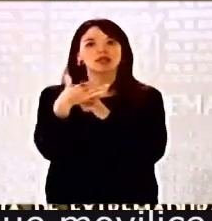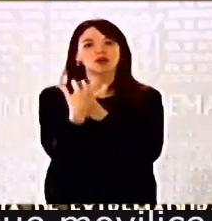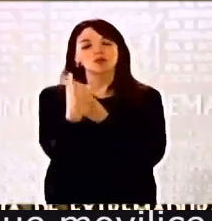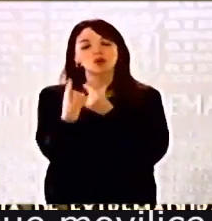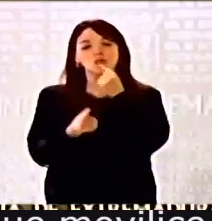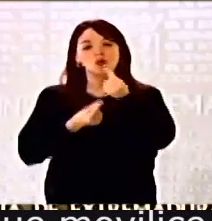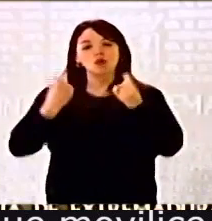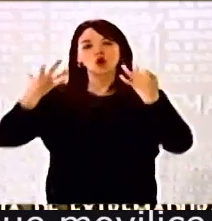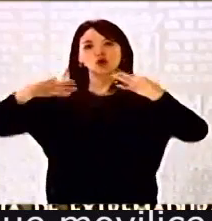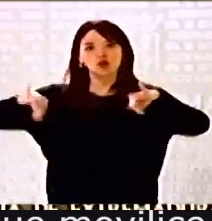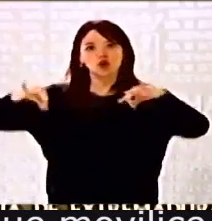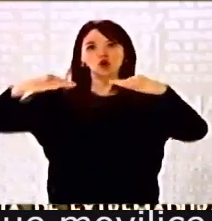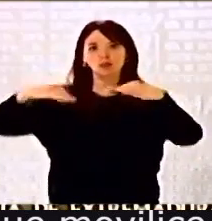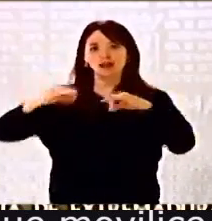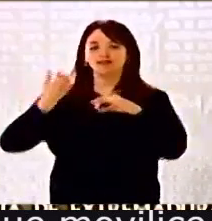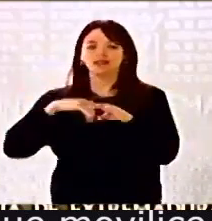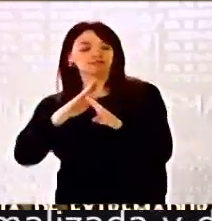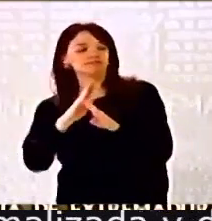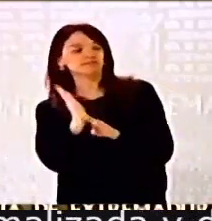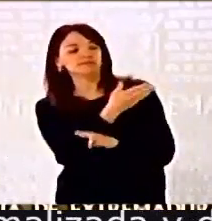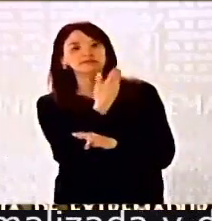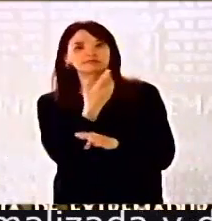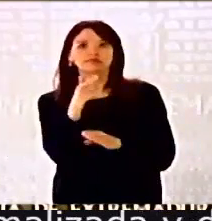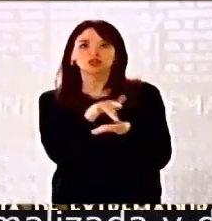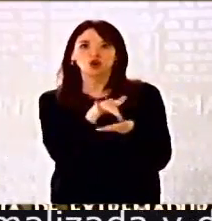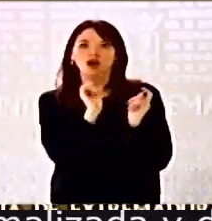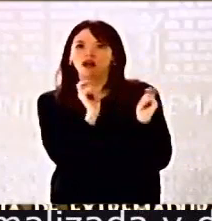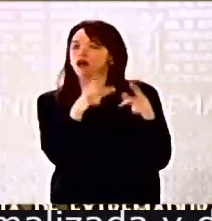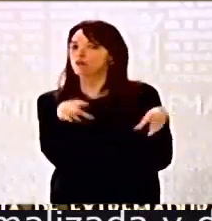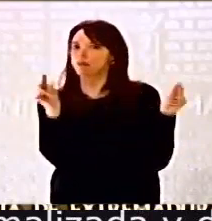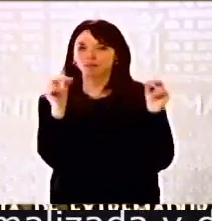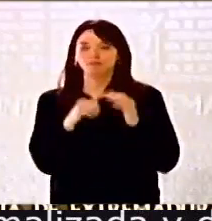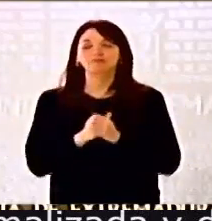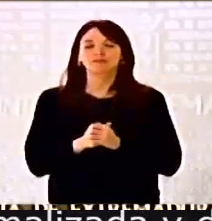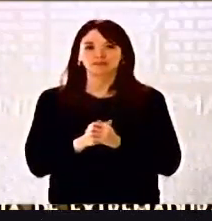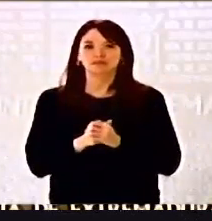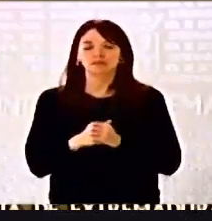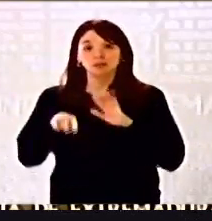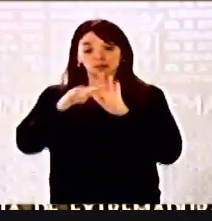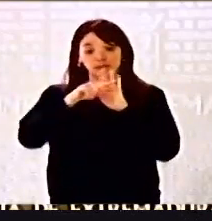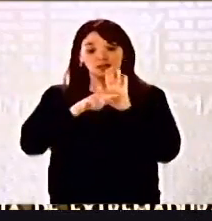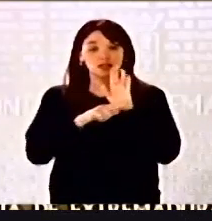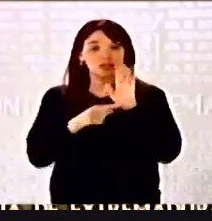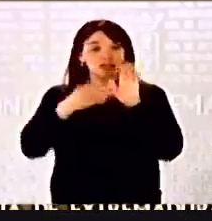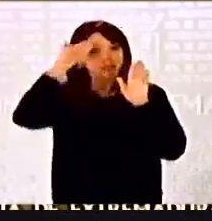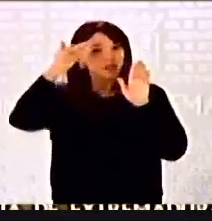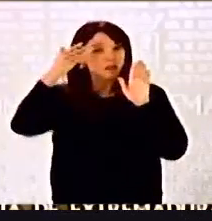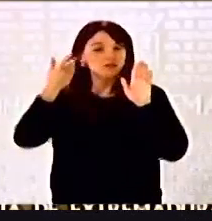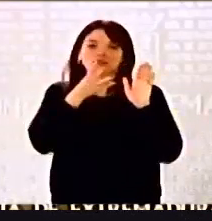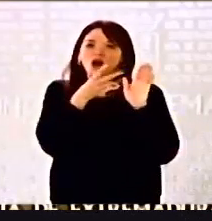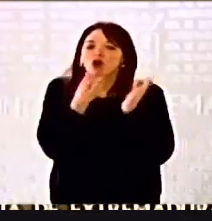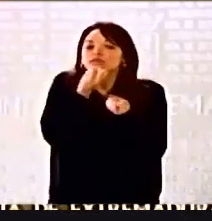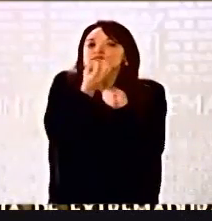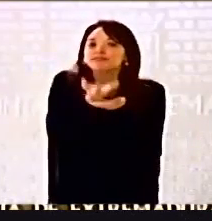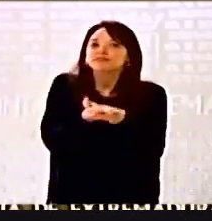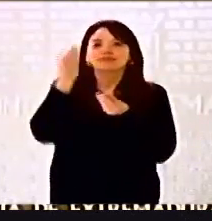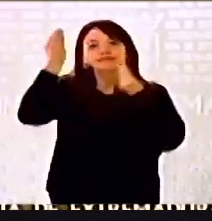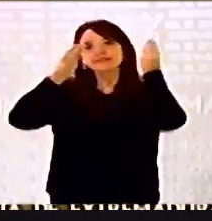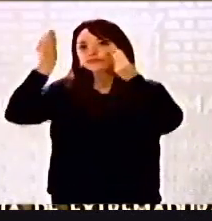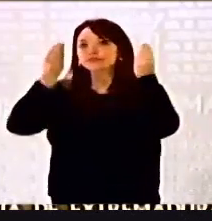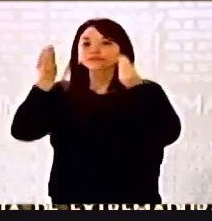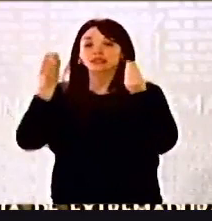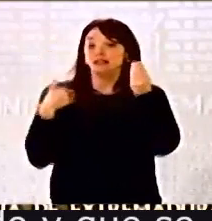normalizada y dejar atrás el estado de alarma. Las medidas fundamentalmente que hemos planteado y que se abren a partir